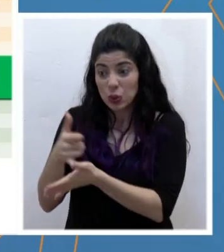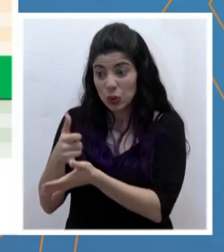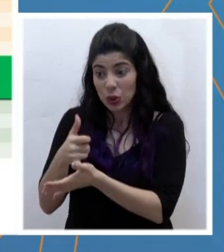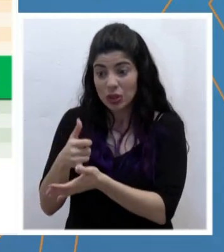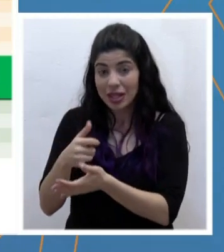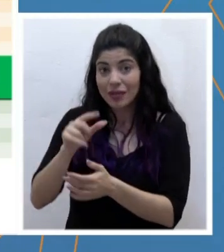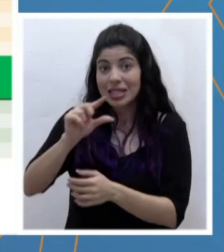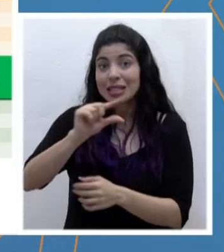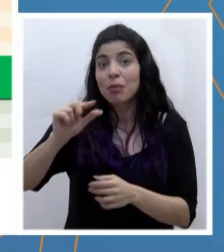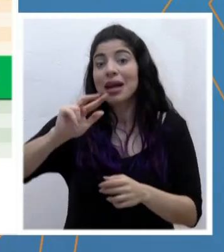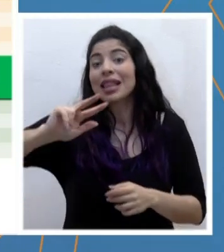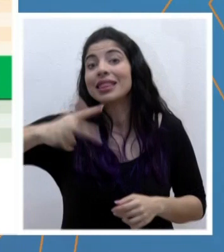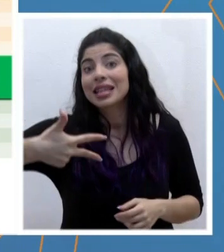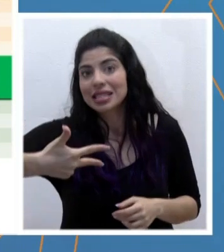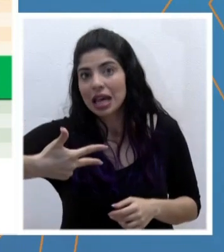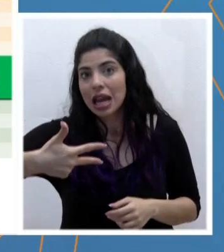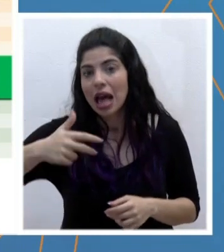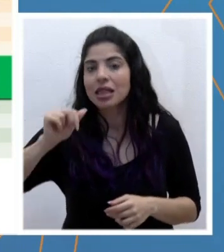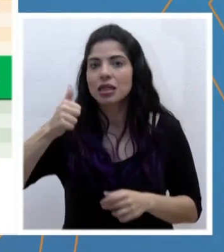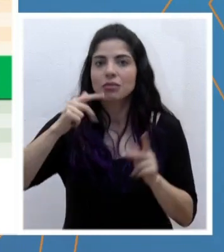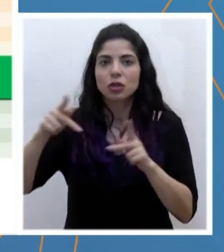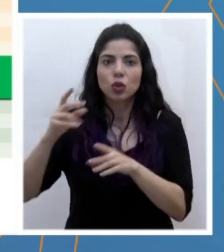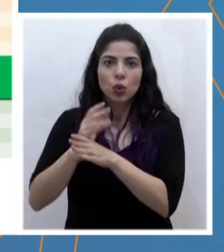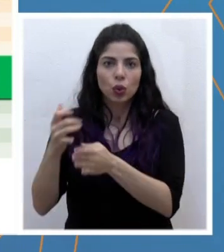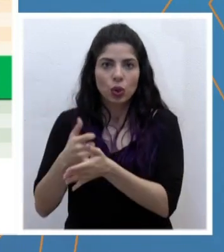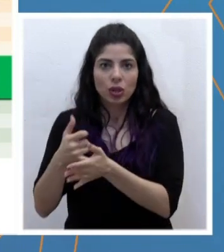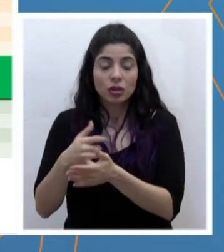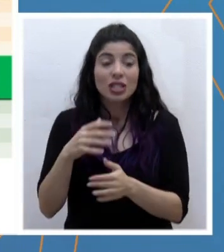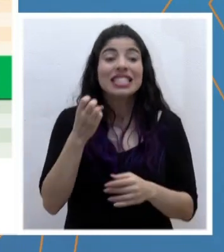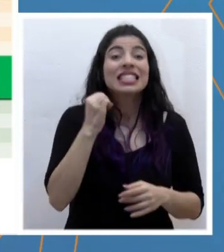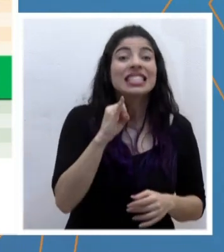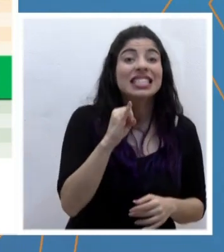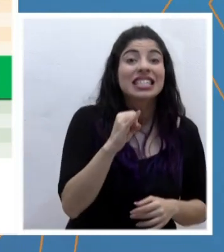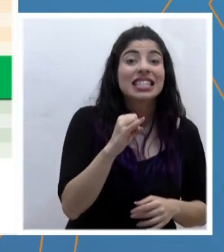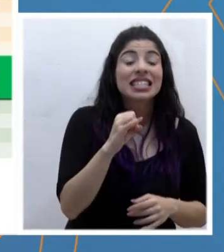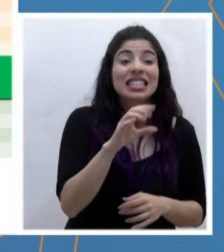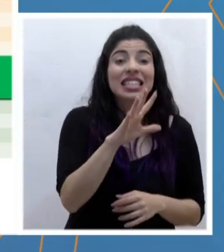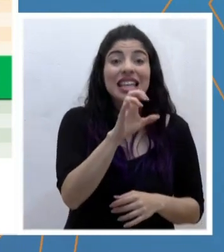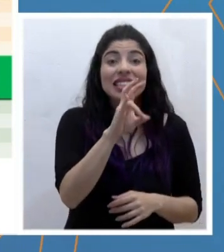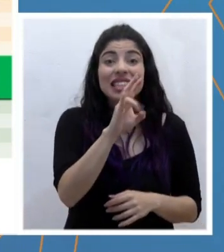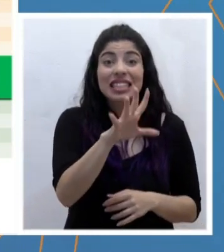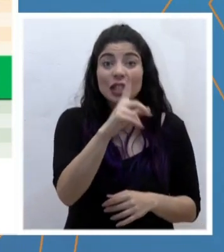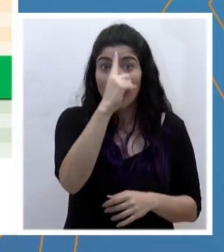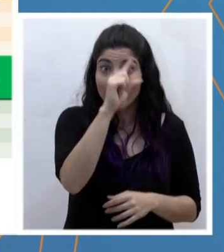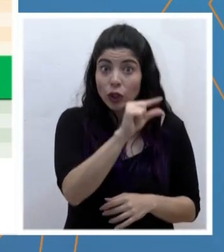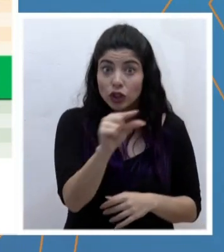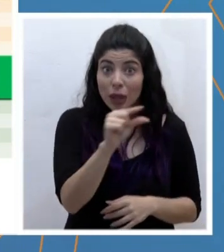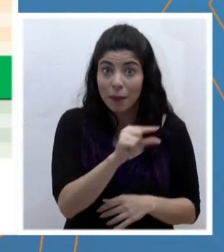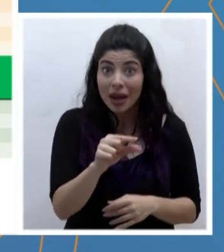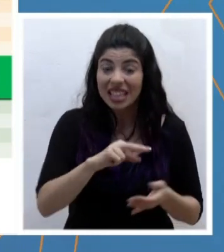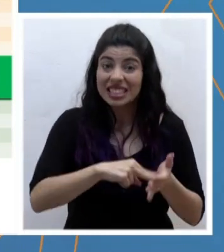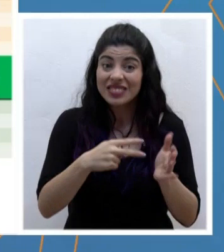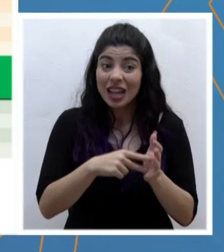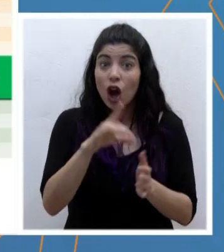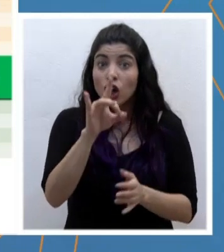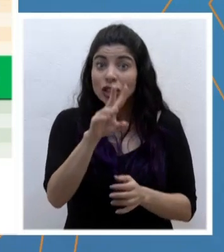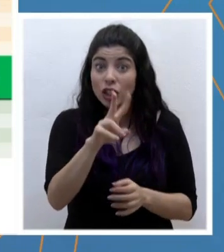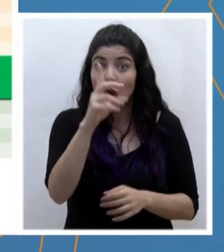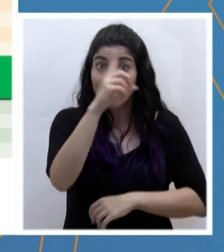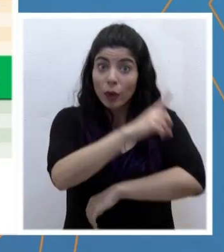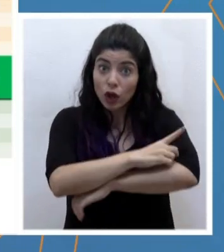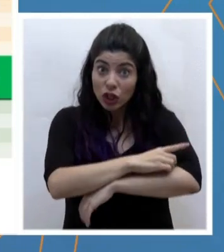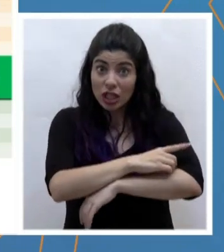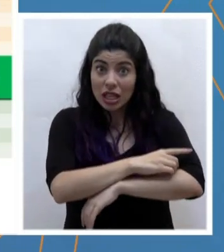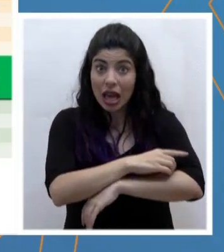tercera semana. Con 575 casos semanales, es decir, 82 diarios, compromete